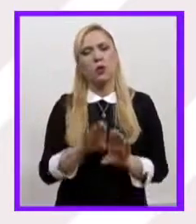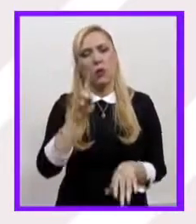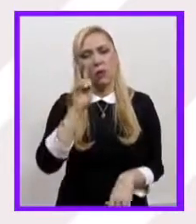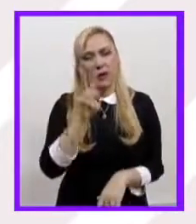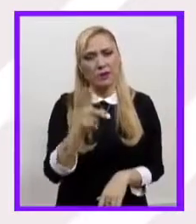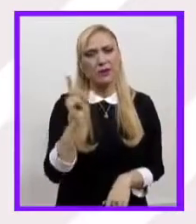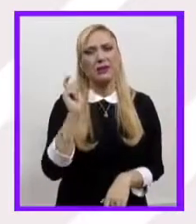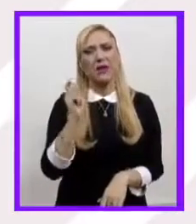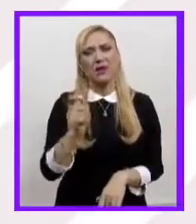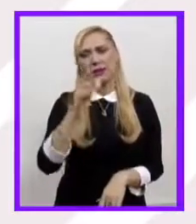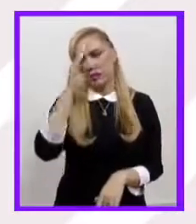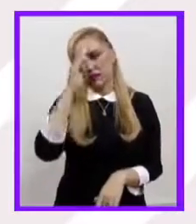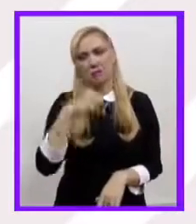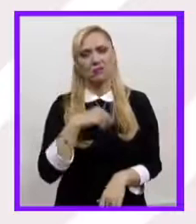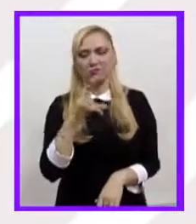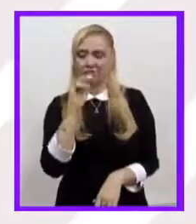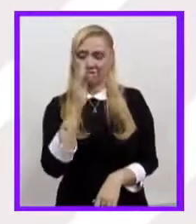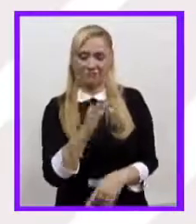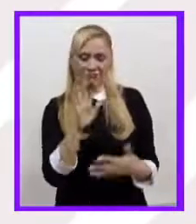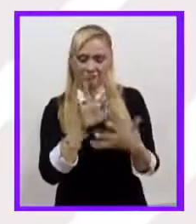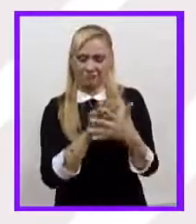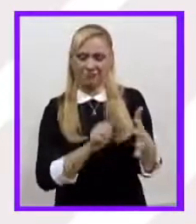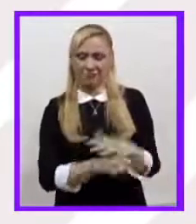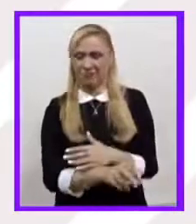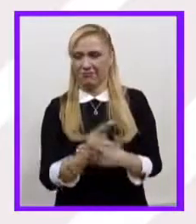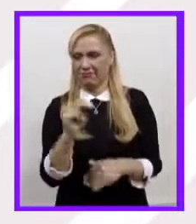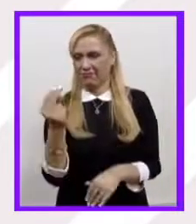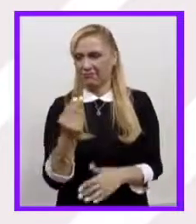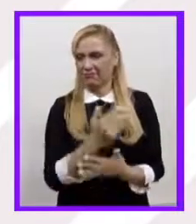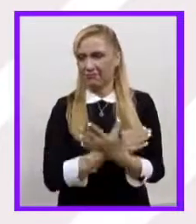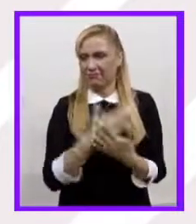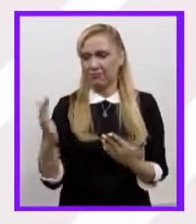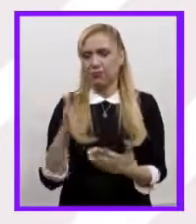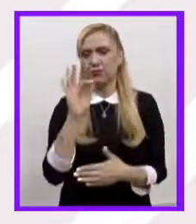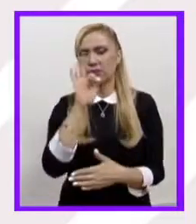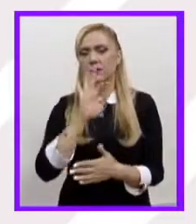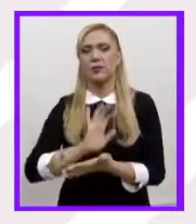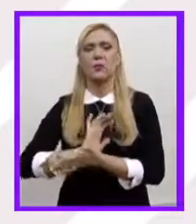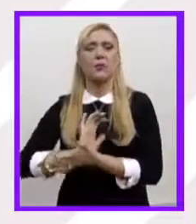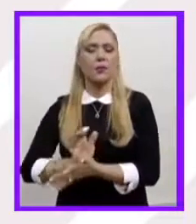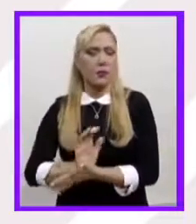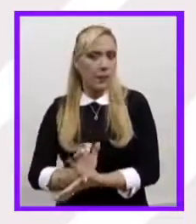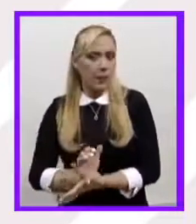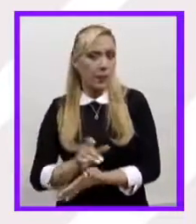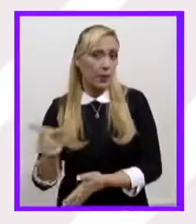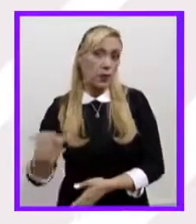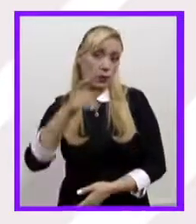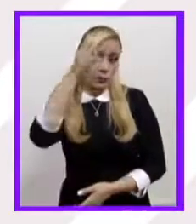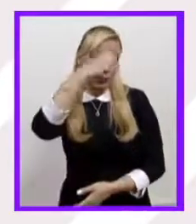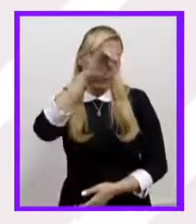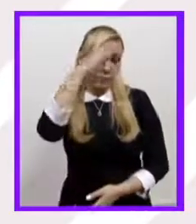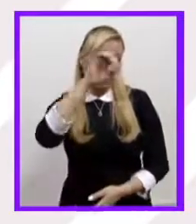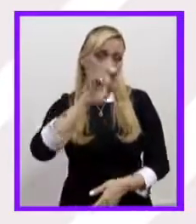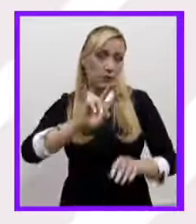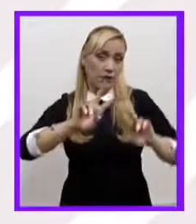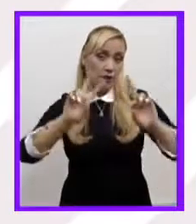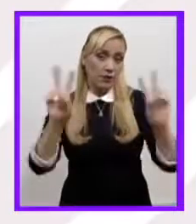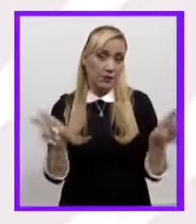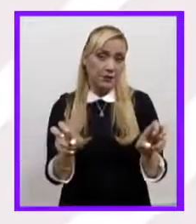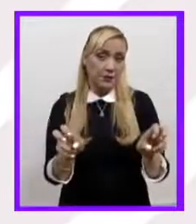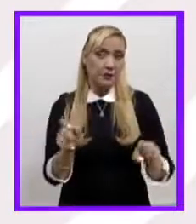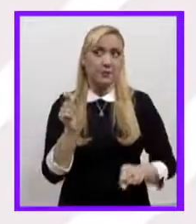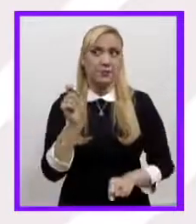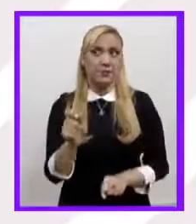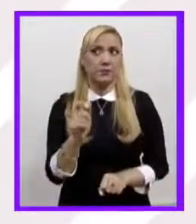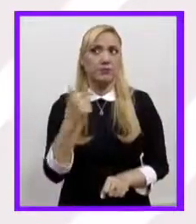mirada antipunitivista, sobre todo cuando hablamos de prácticas discriminatorias. Eres una experta en el tema relacionado